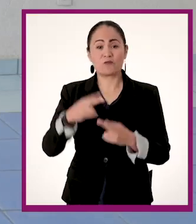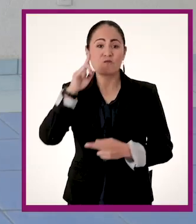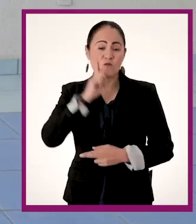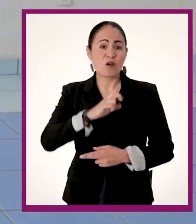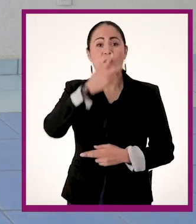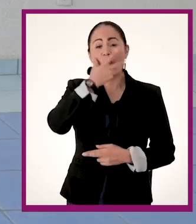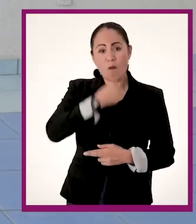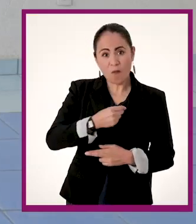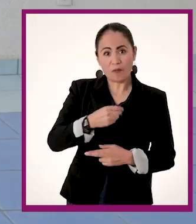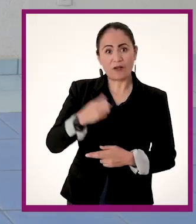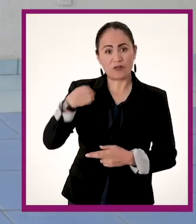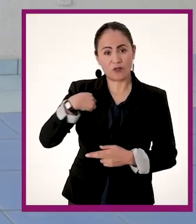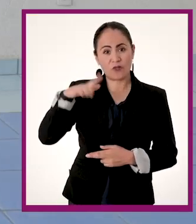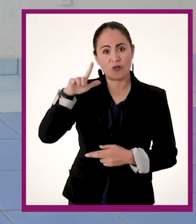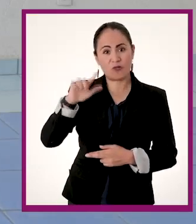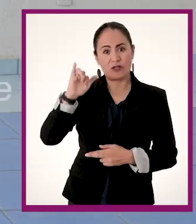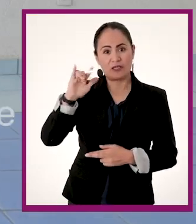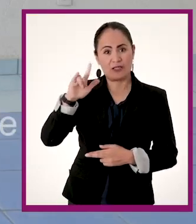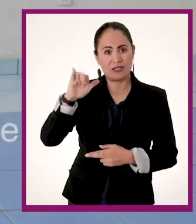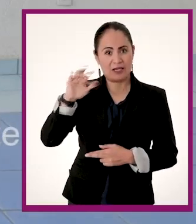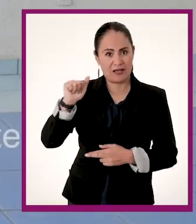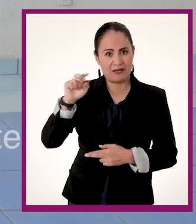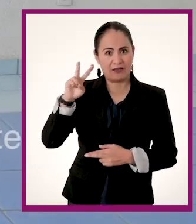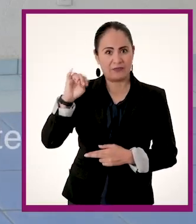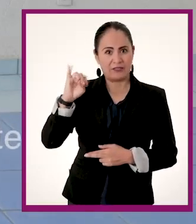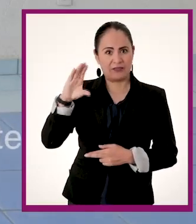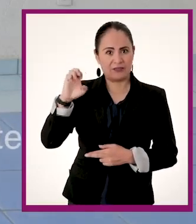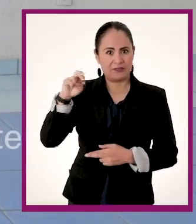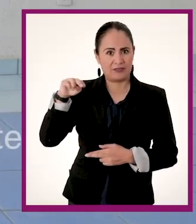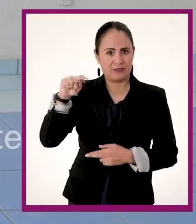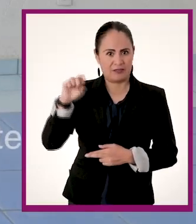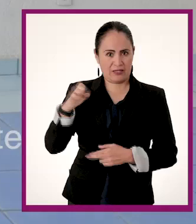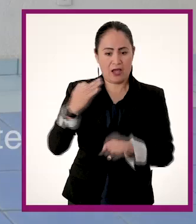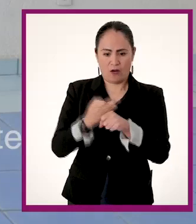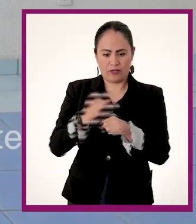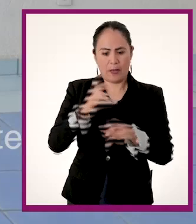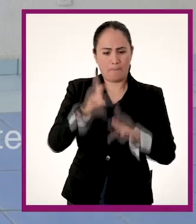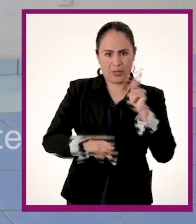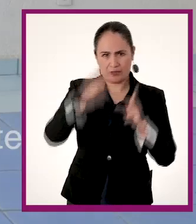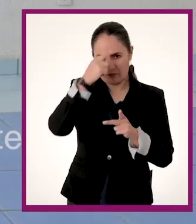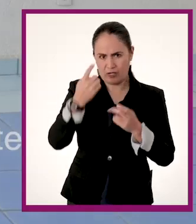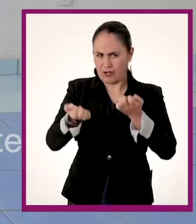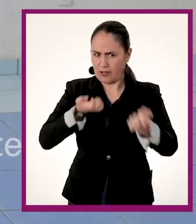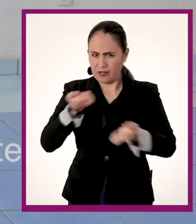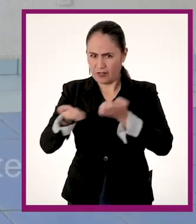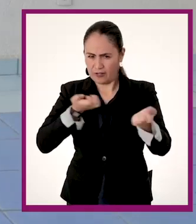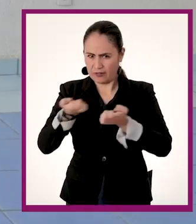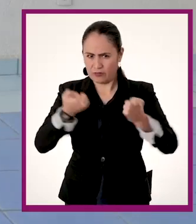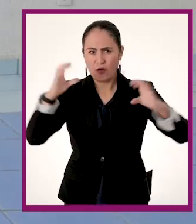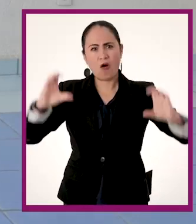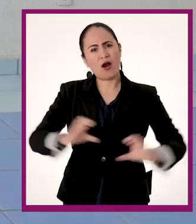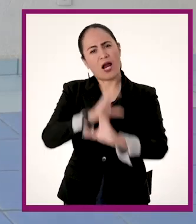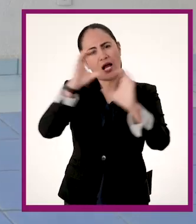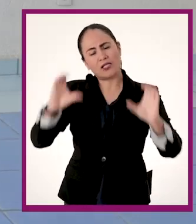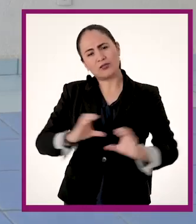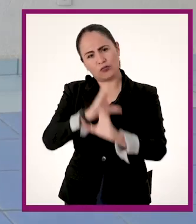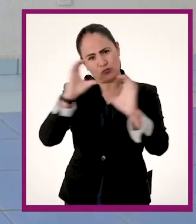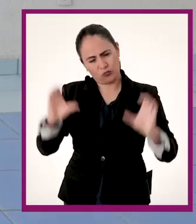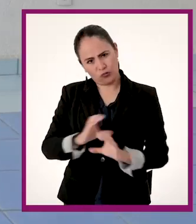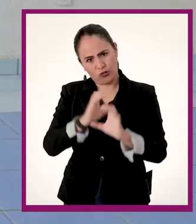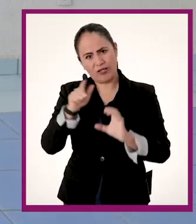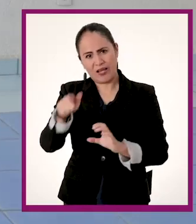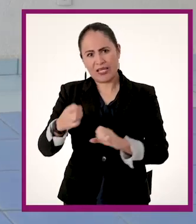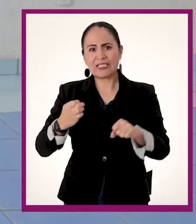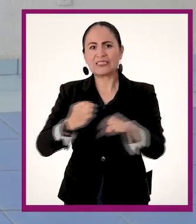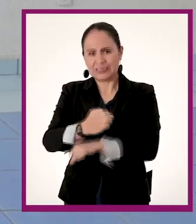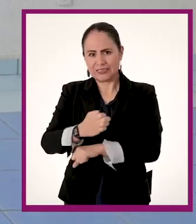Hola maestra, soy Lilia Vicente. En esta pausa activa vamos a ver una canción tradicional